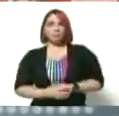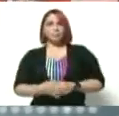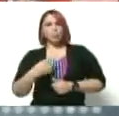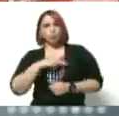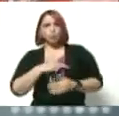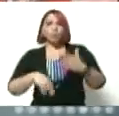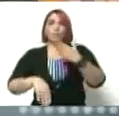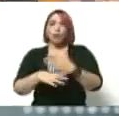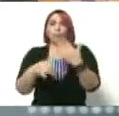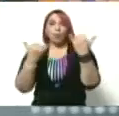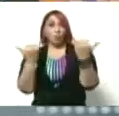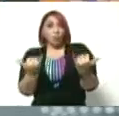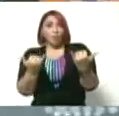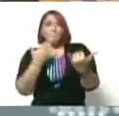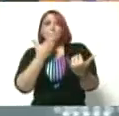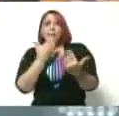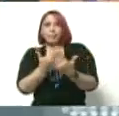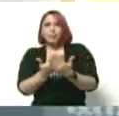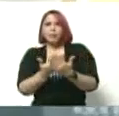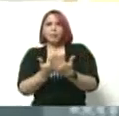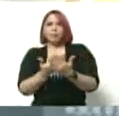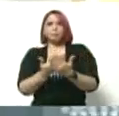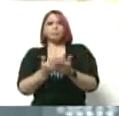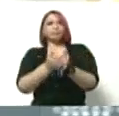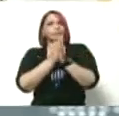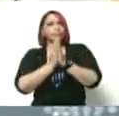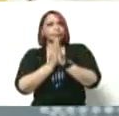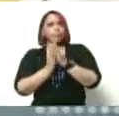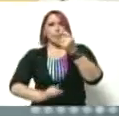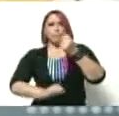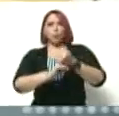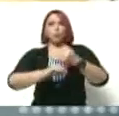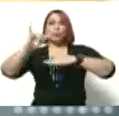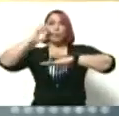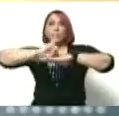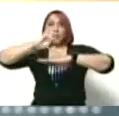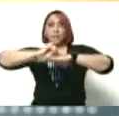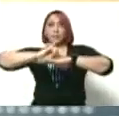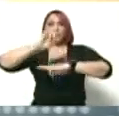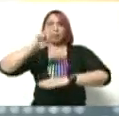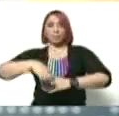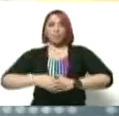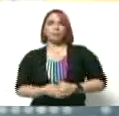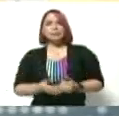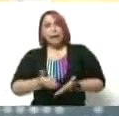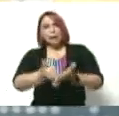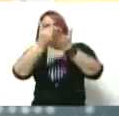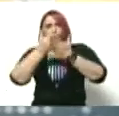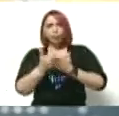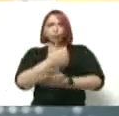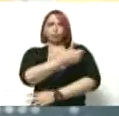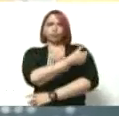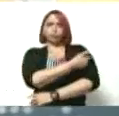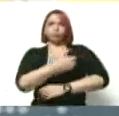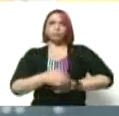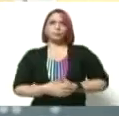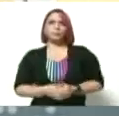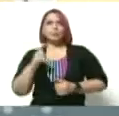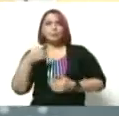ahora a pedir la colaboración de las iglesias para que nos ayuden también a vacunar vamos a pedirle a través